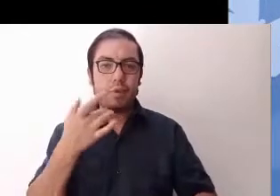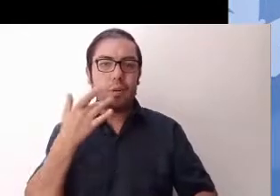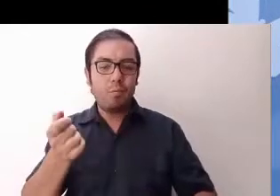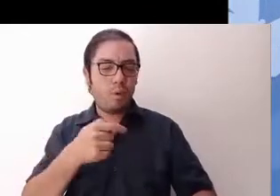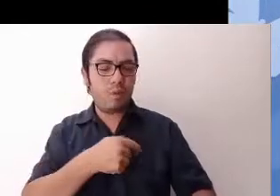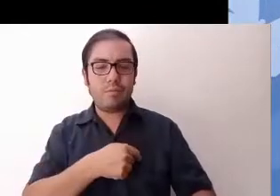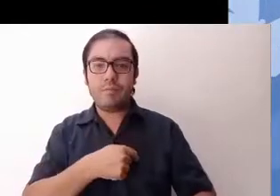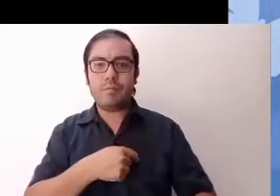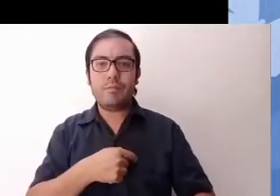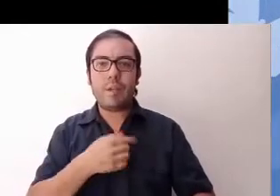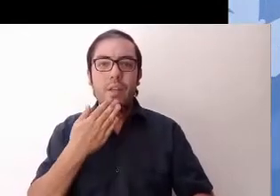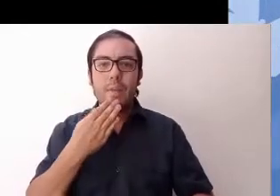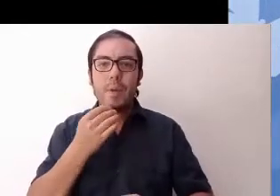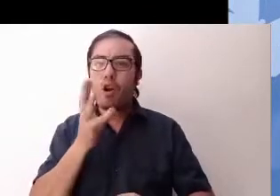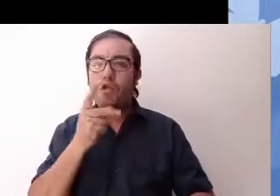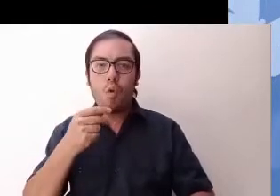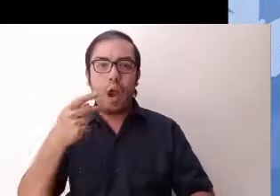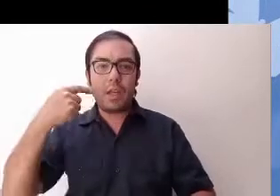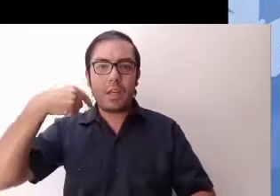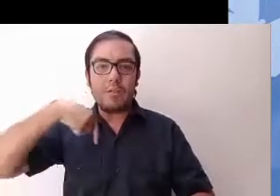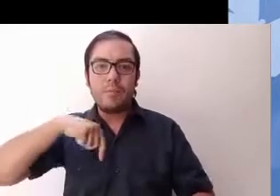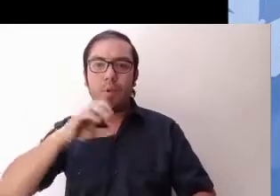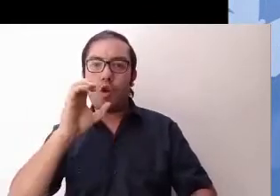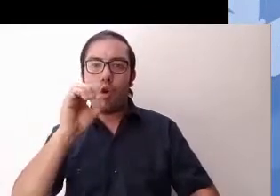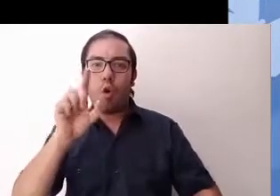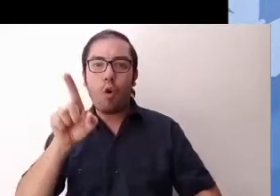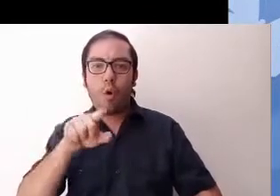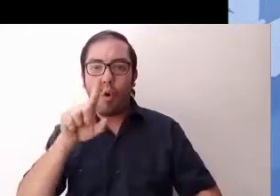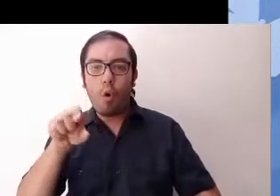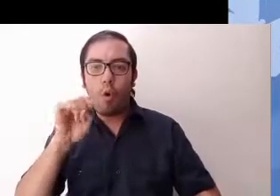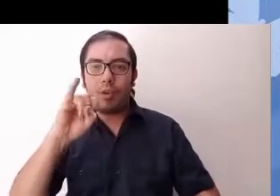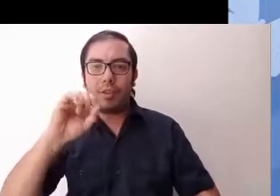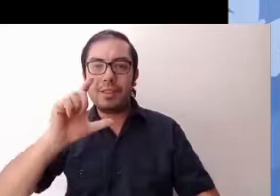la misma disminución de oxígeno en sangre.